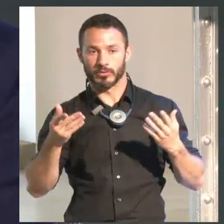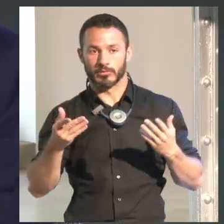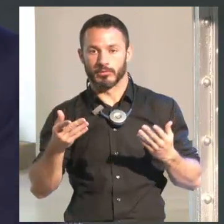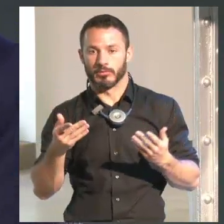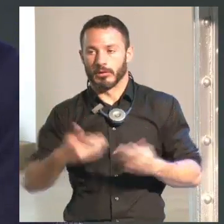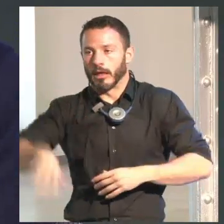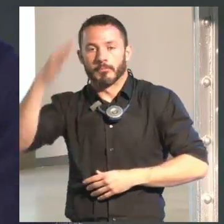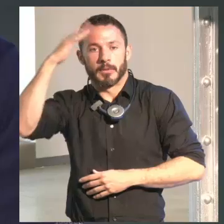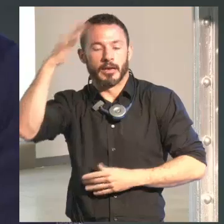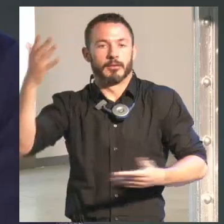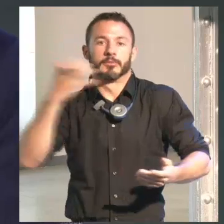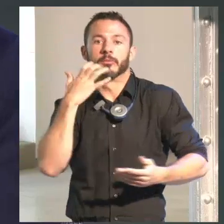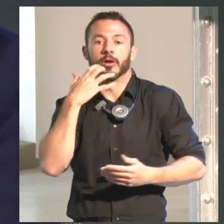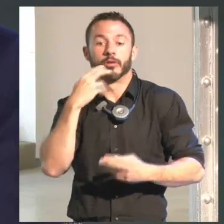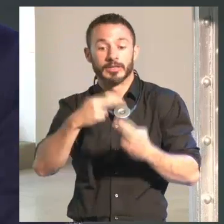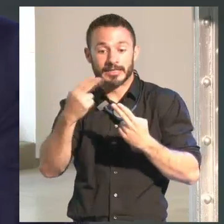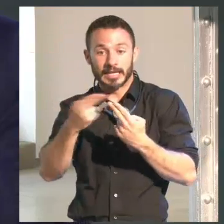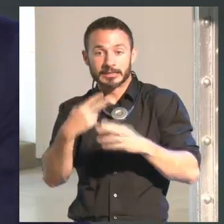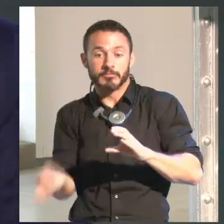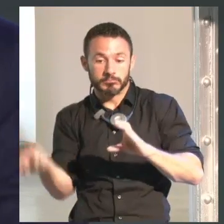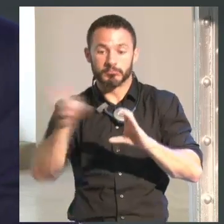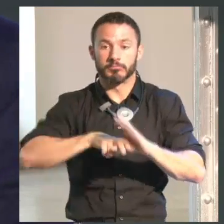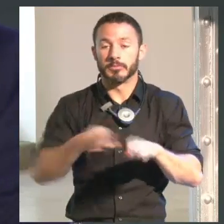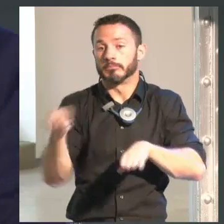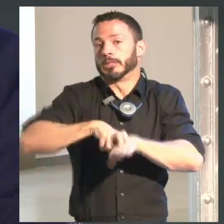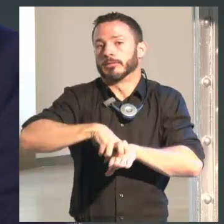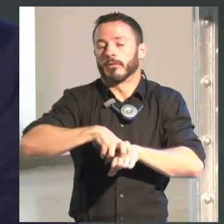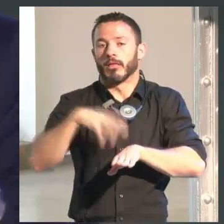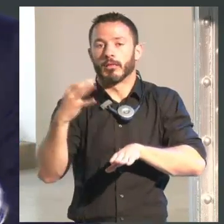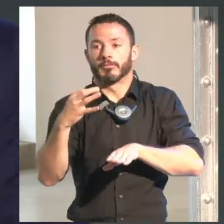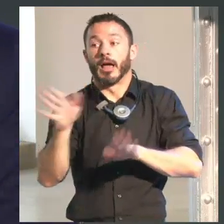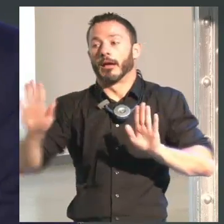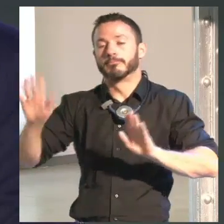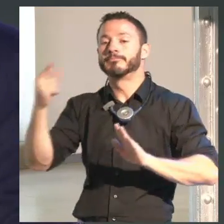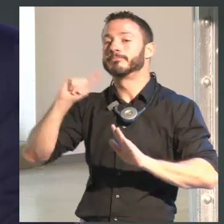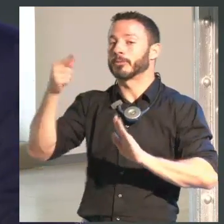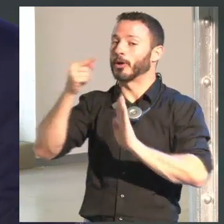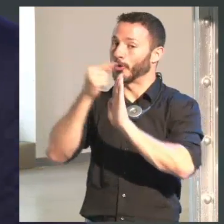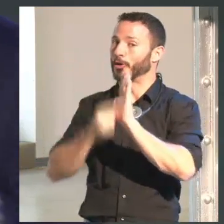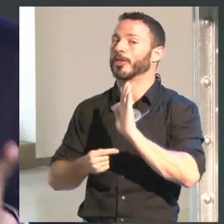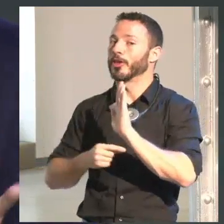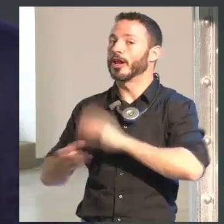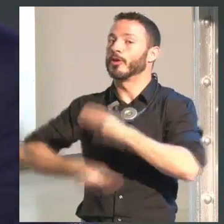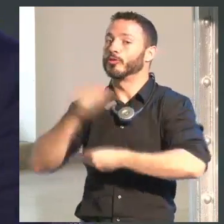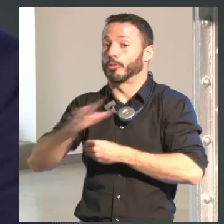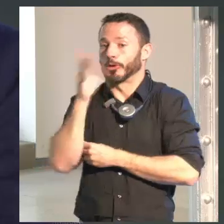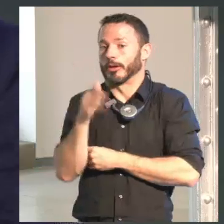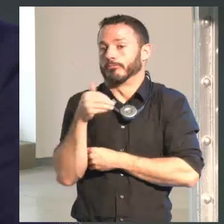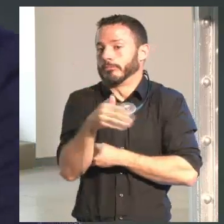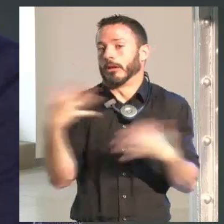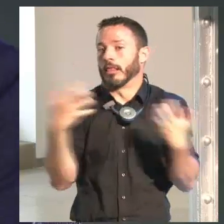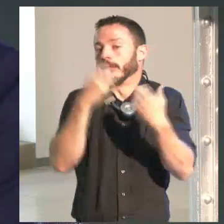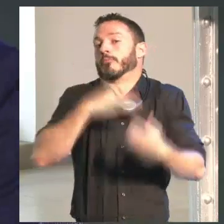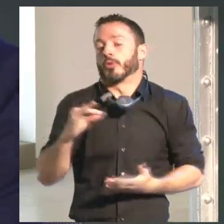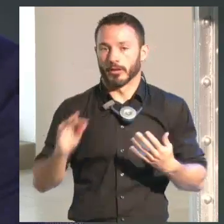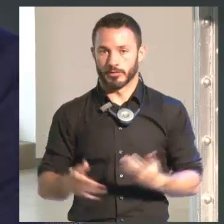cosa. Es decir, imaginaos cada vez que se monta en un taxi y dijeras, oiga usted, que podemos tener un accidente, fírmeme las condiciones de uso. Es decir, solamente en los casos extremos,